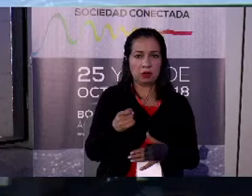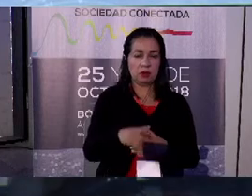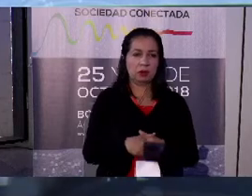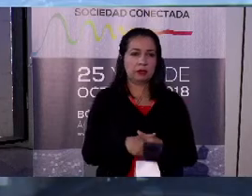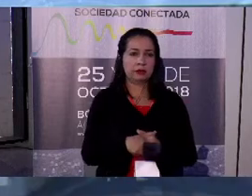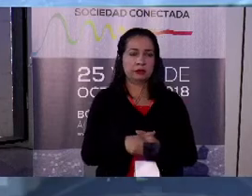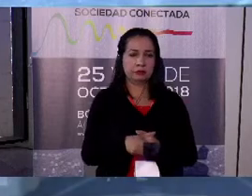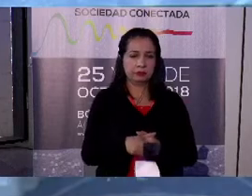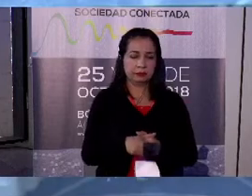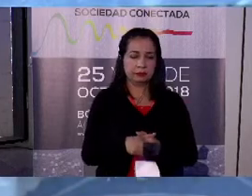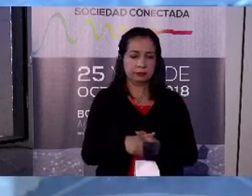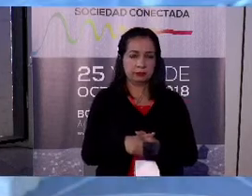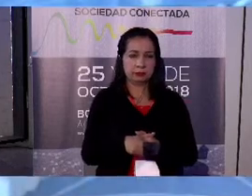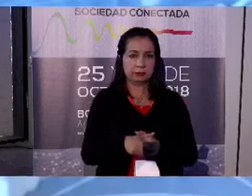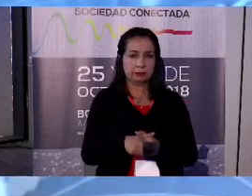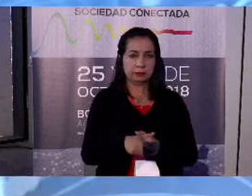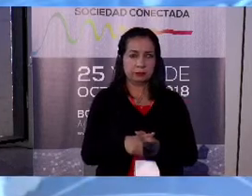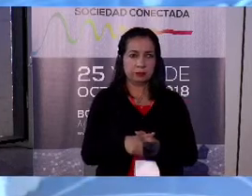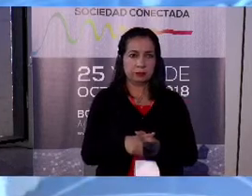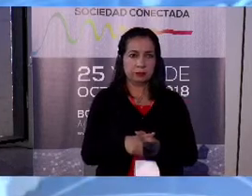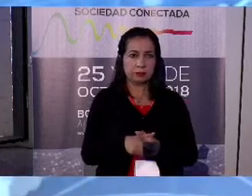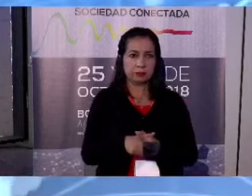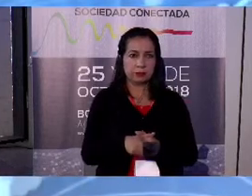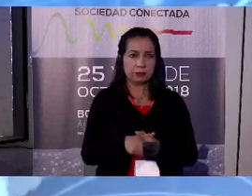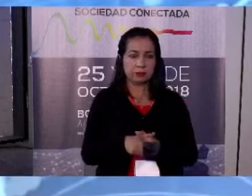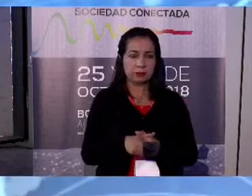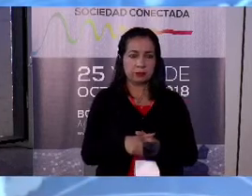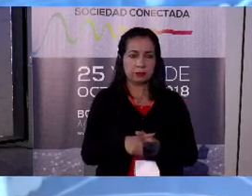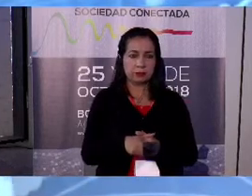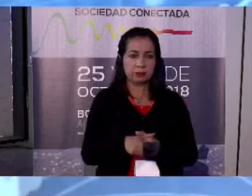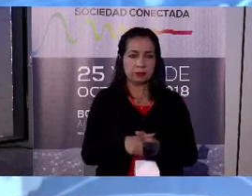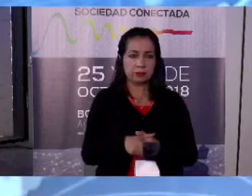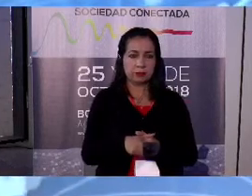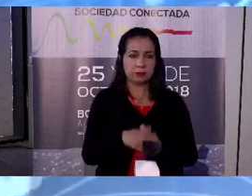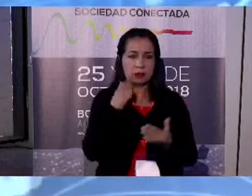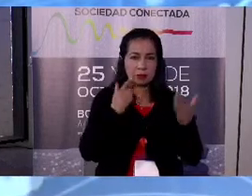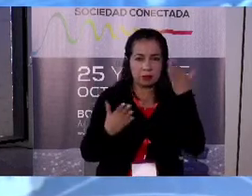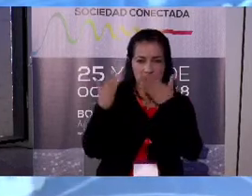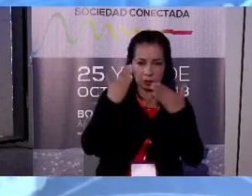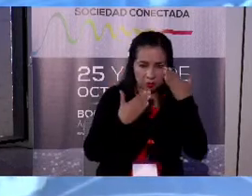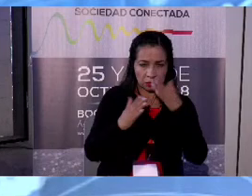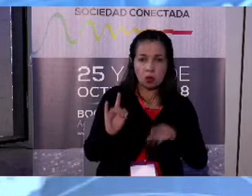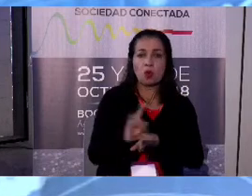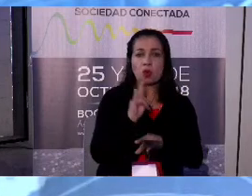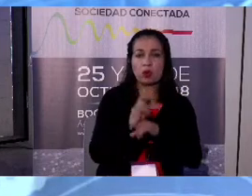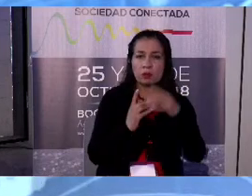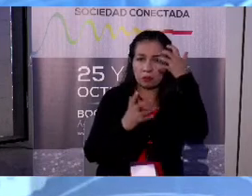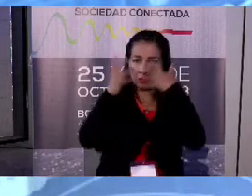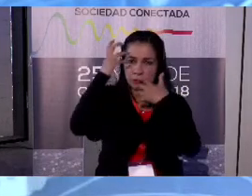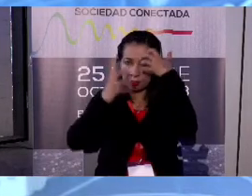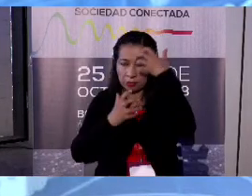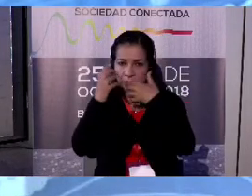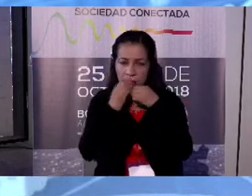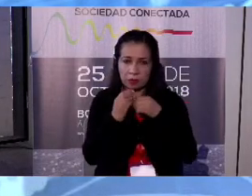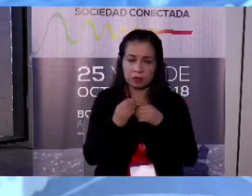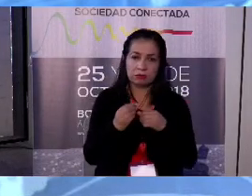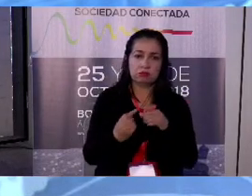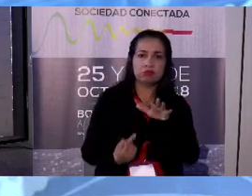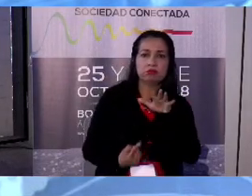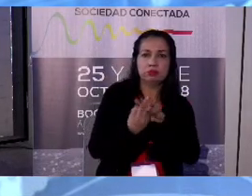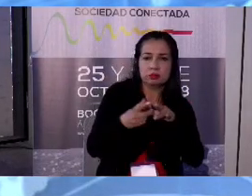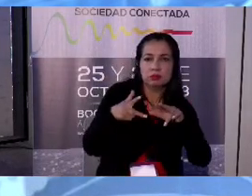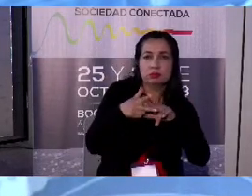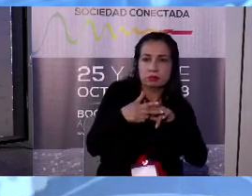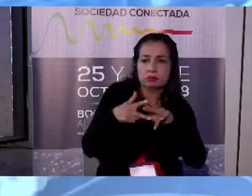5g las simulaciones también pueden utilizadas para evaluar interferencia de un servicio a otro